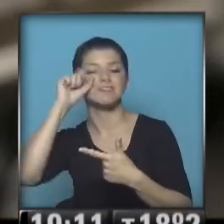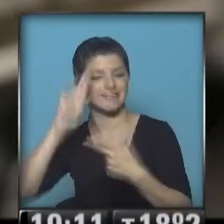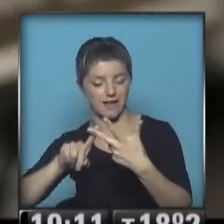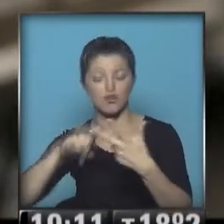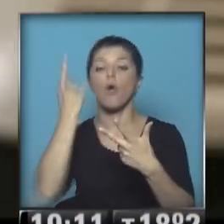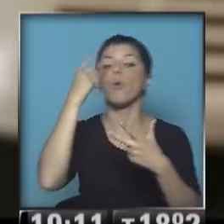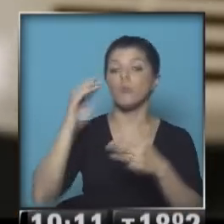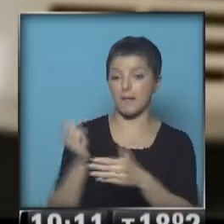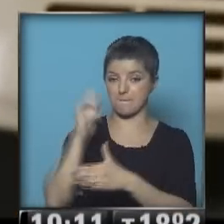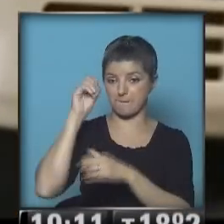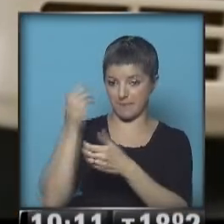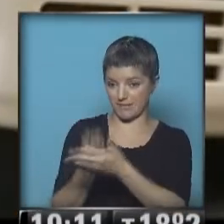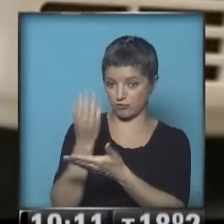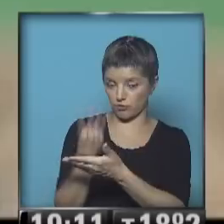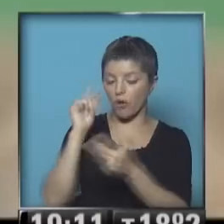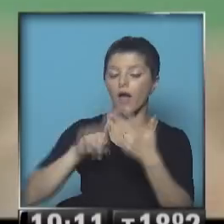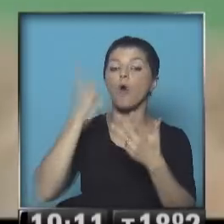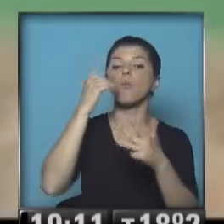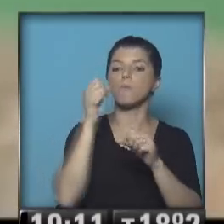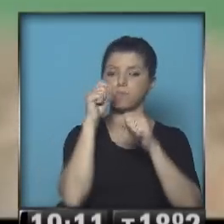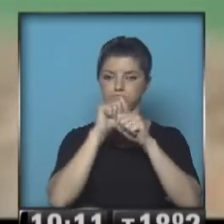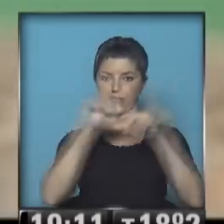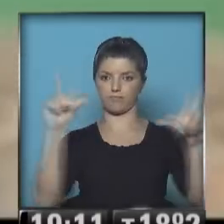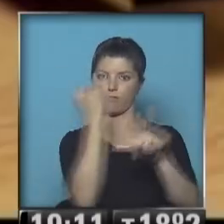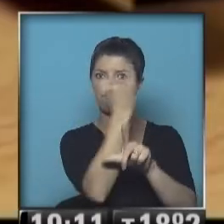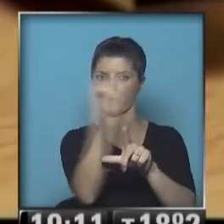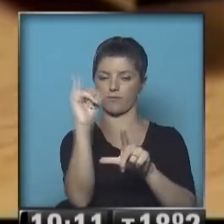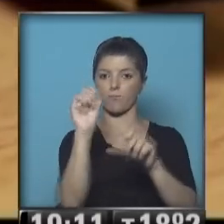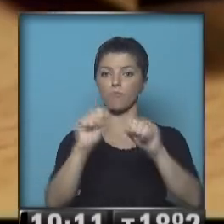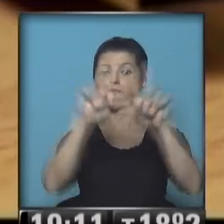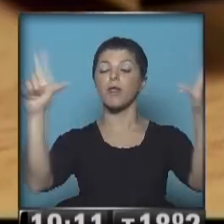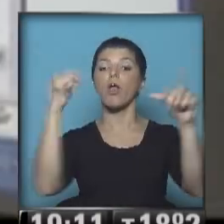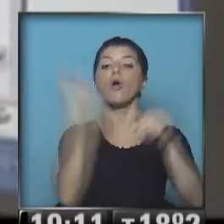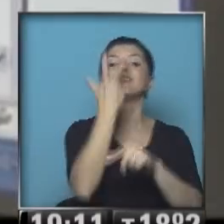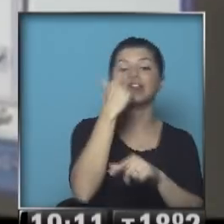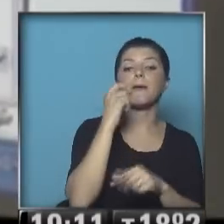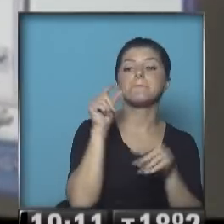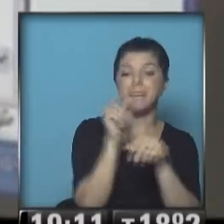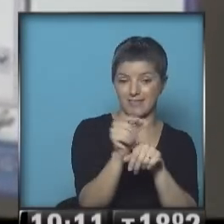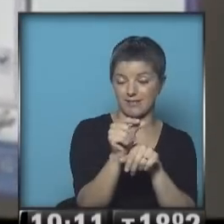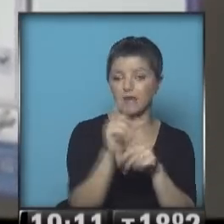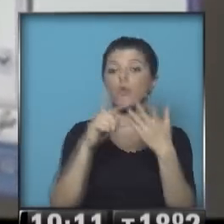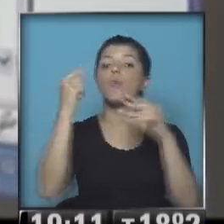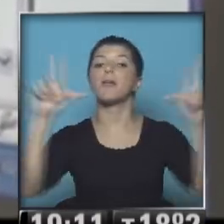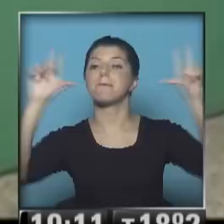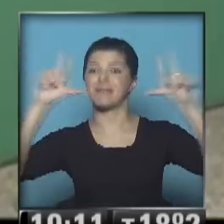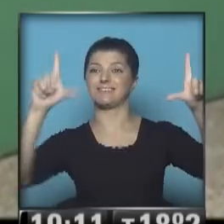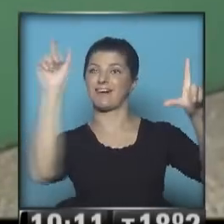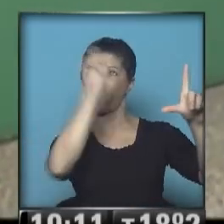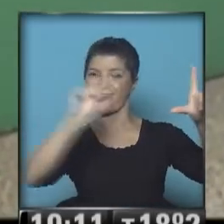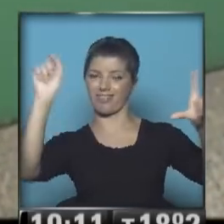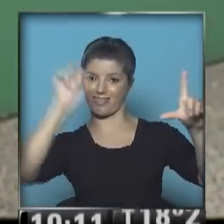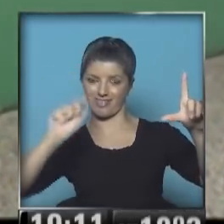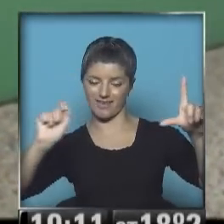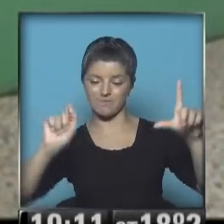impresora multifunción, un proyector, una cámara fotográfica, 3 pendrives, una pizarra digital. Al